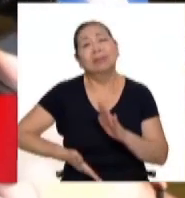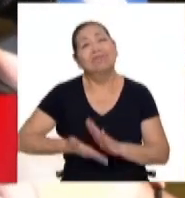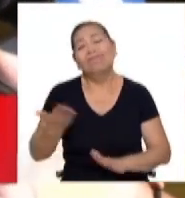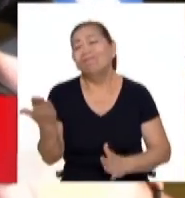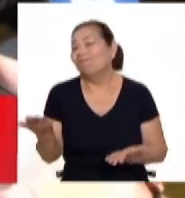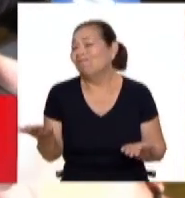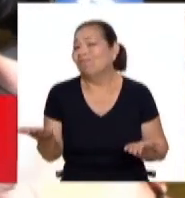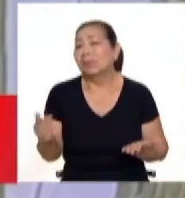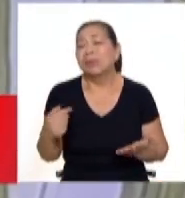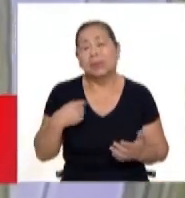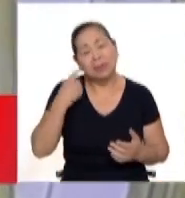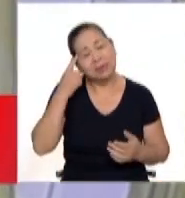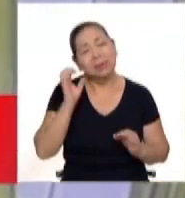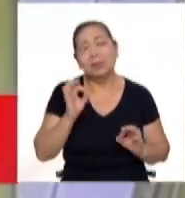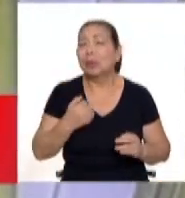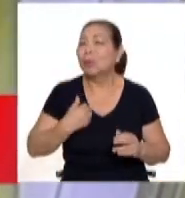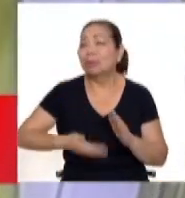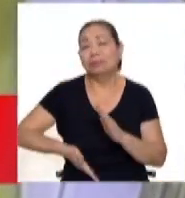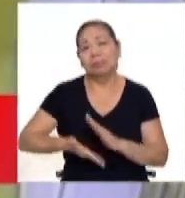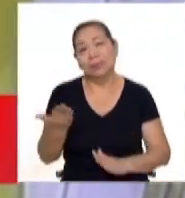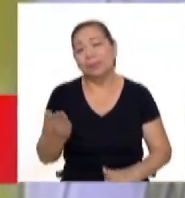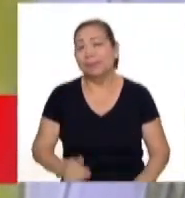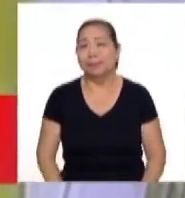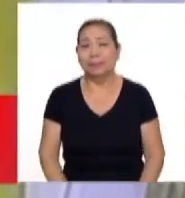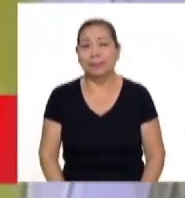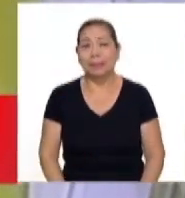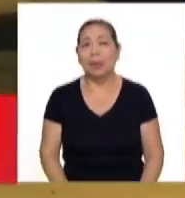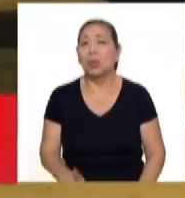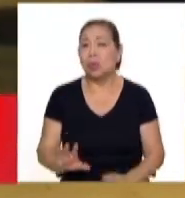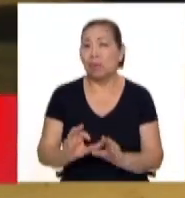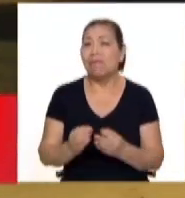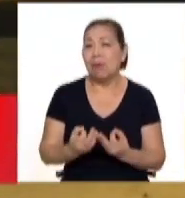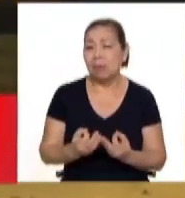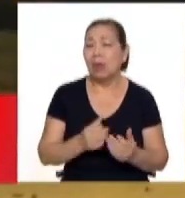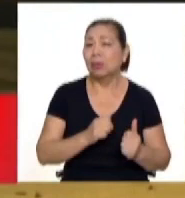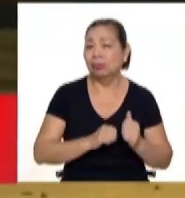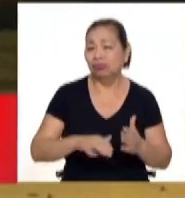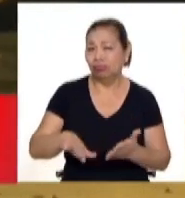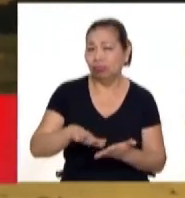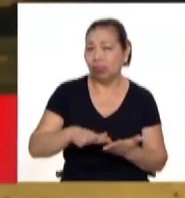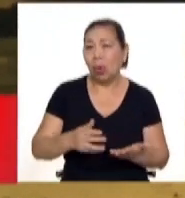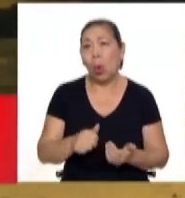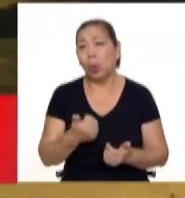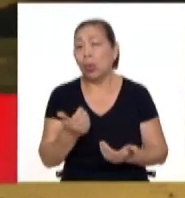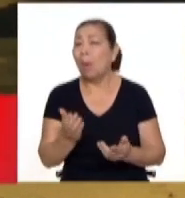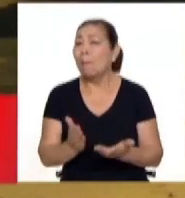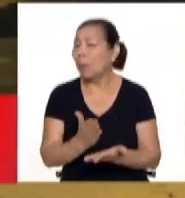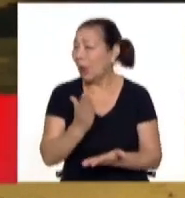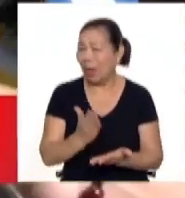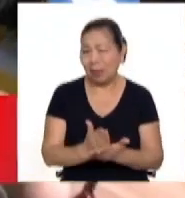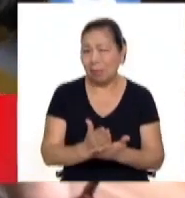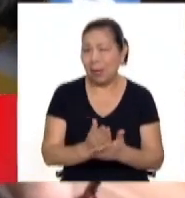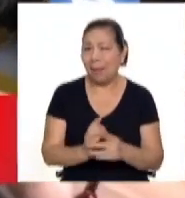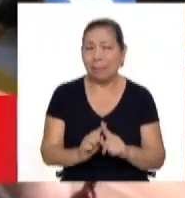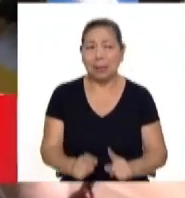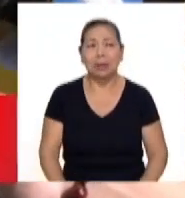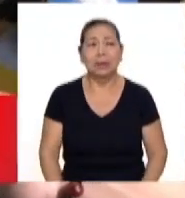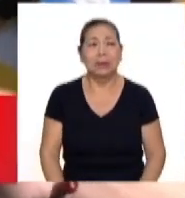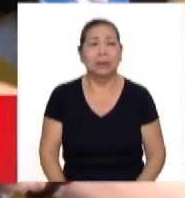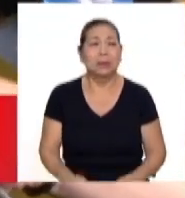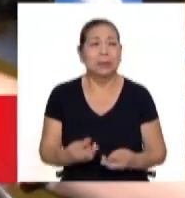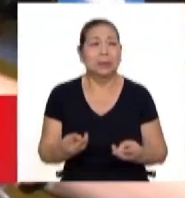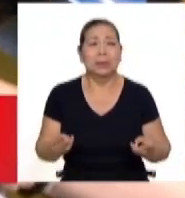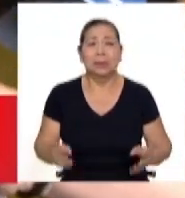téngalo en mente, ¿no? Teme que su familia se vea involucrada en otros ataques. Viviendo el